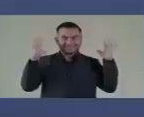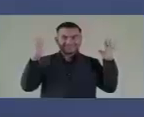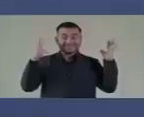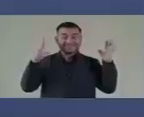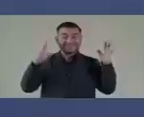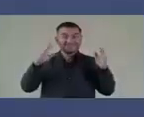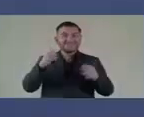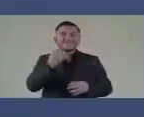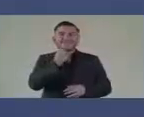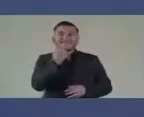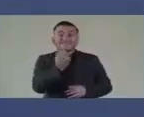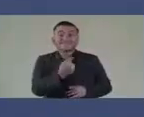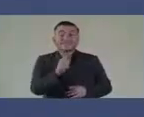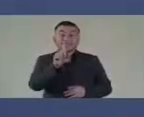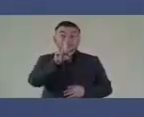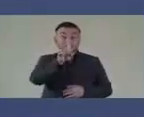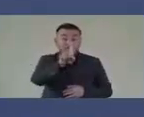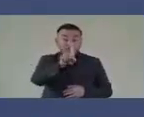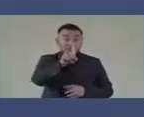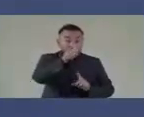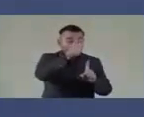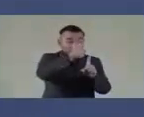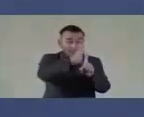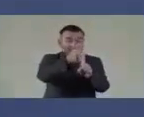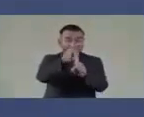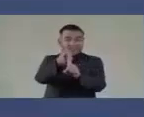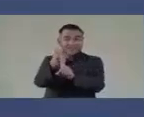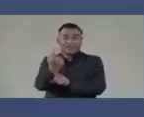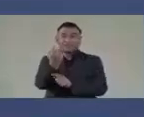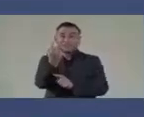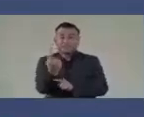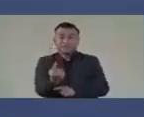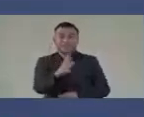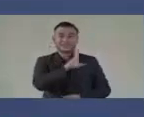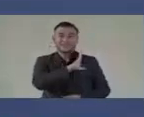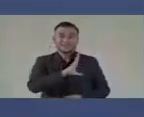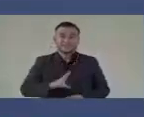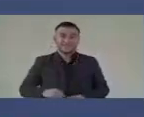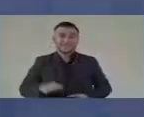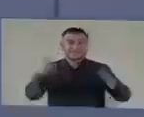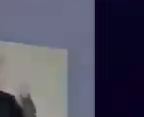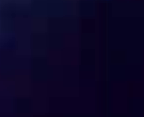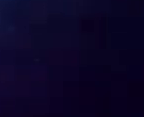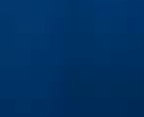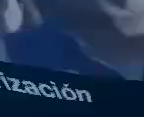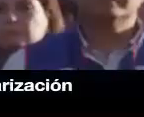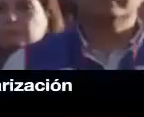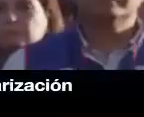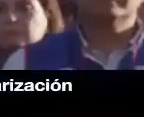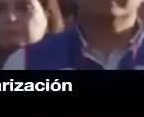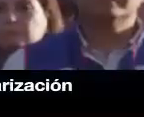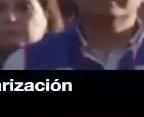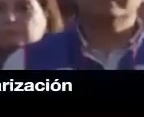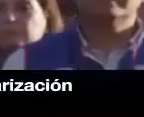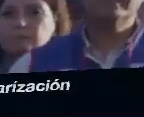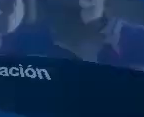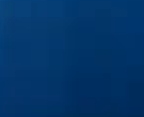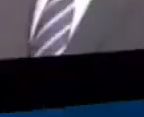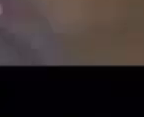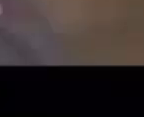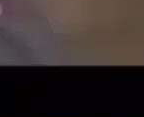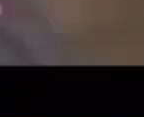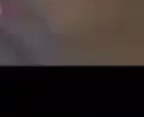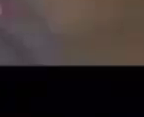Me refiero a uno y cada uno de los salvadoreños que nos acompañan aquí. No vamos a permitir que sigas